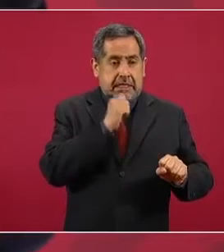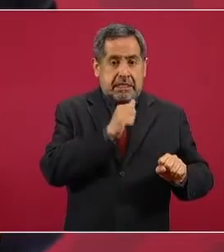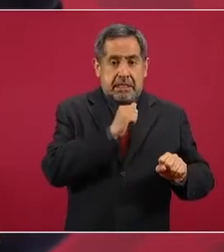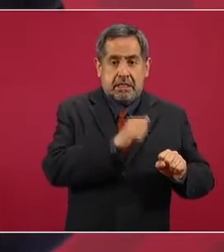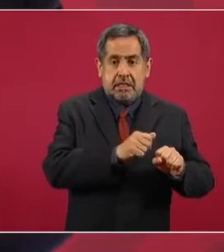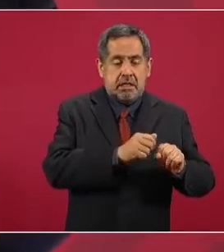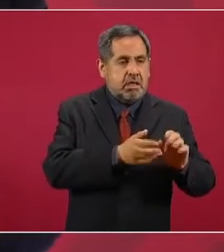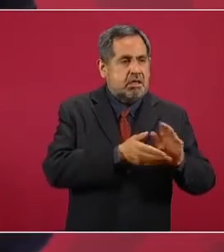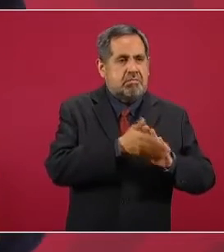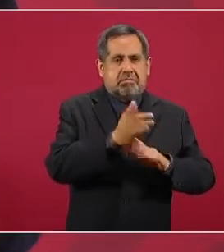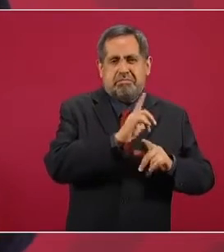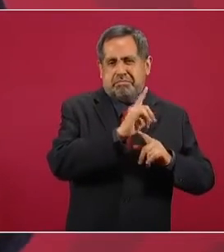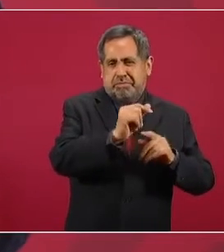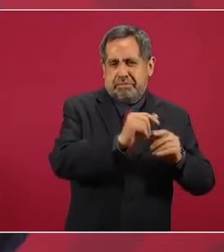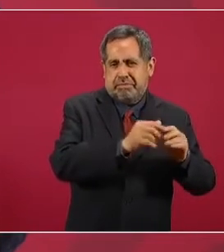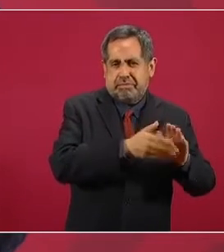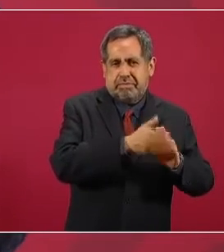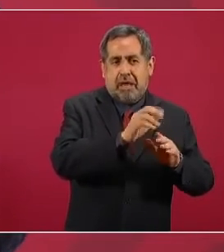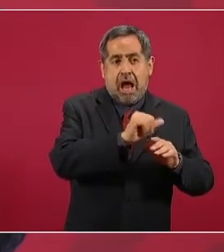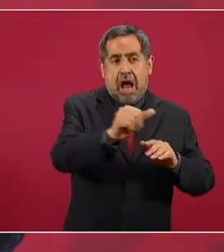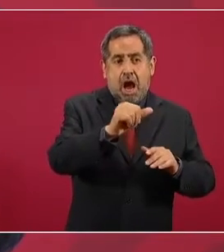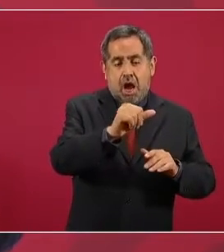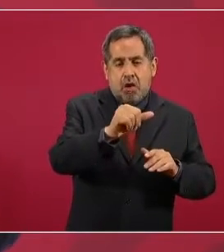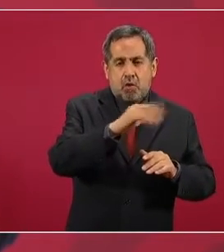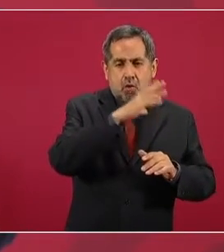el Granma a Cuba.